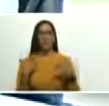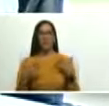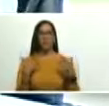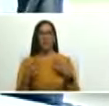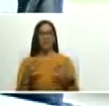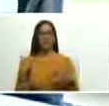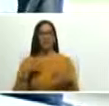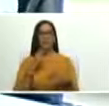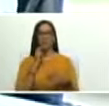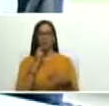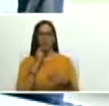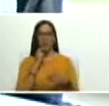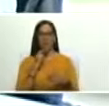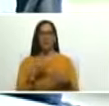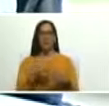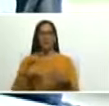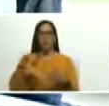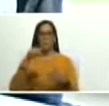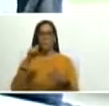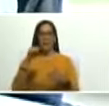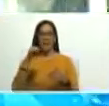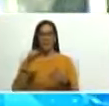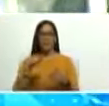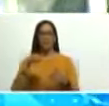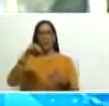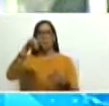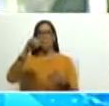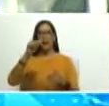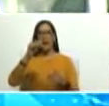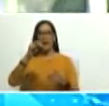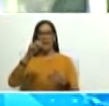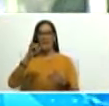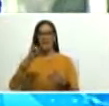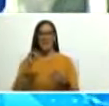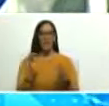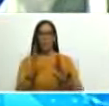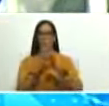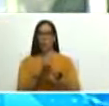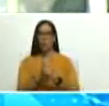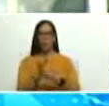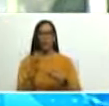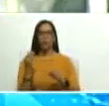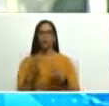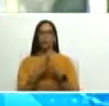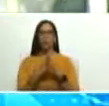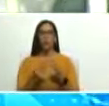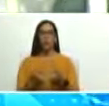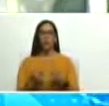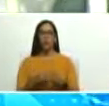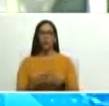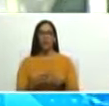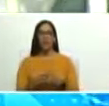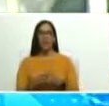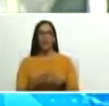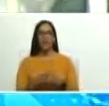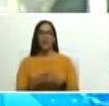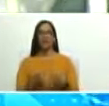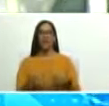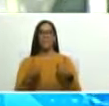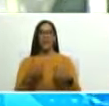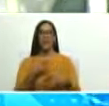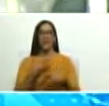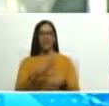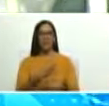tenemos chocolates con pasas, con maní, con leche oscuro, todo lo que, digamos, es de lo que más le